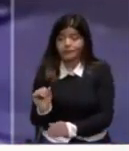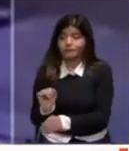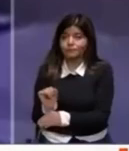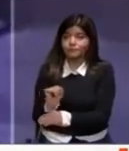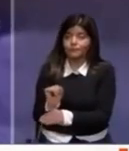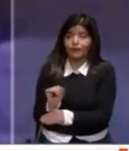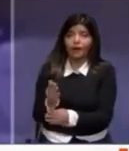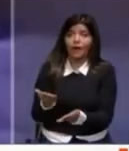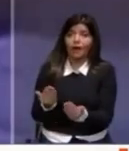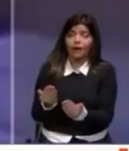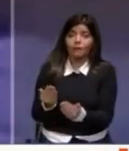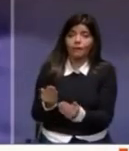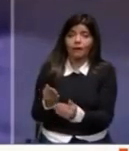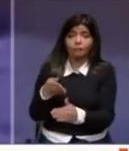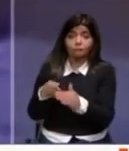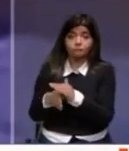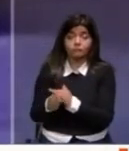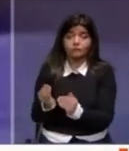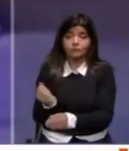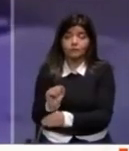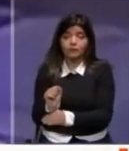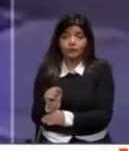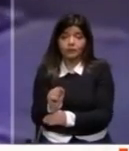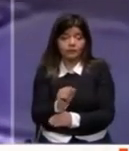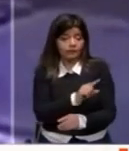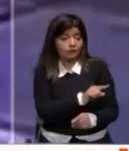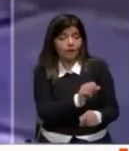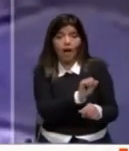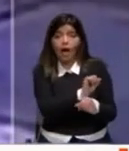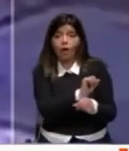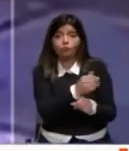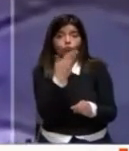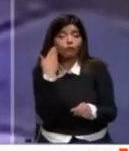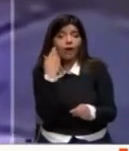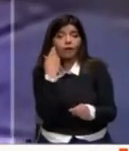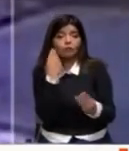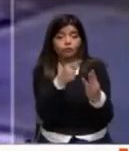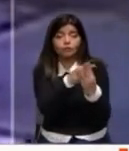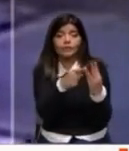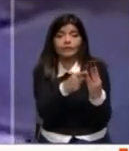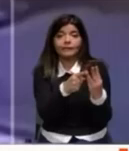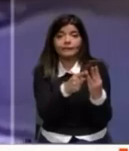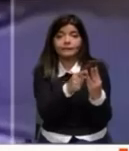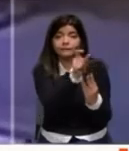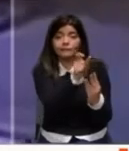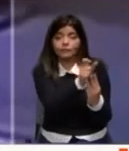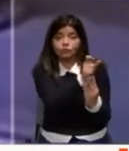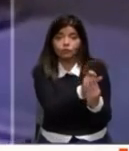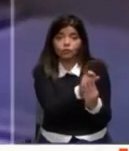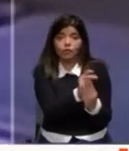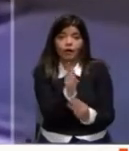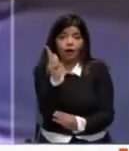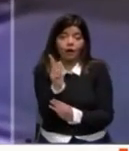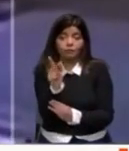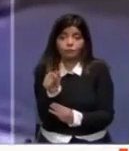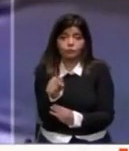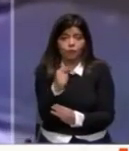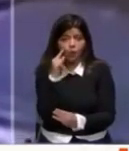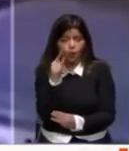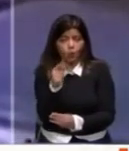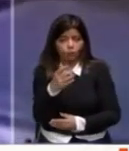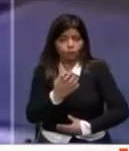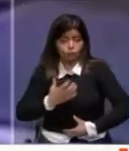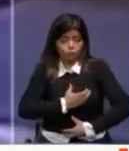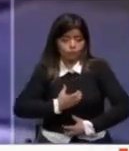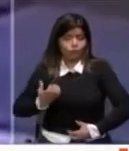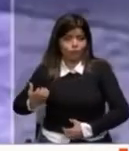den el acceso, desde un auto blanco bajan tres delincuentes armados, uno de ellos incluso con lo que parece ser un fusil de guerra.